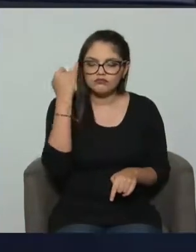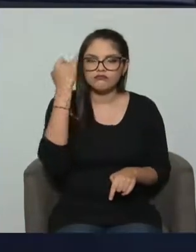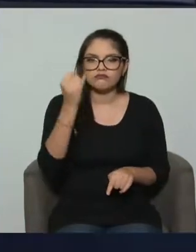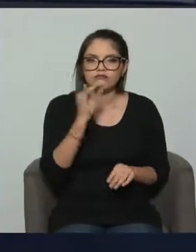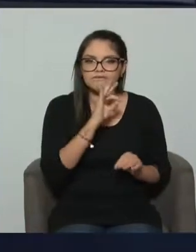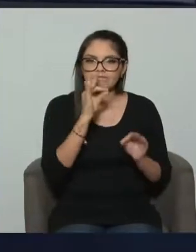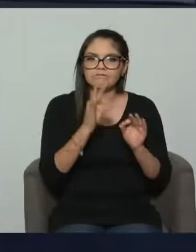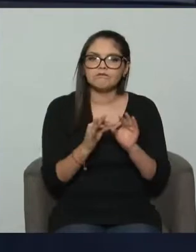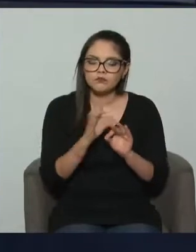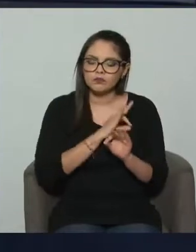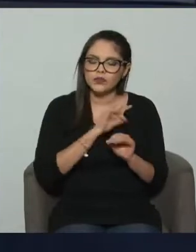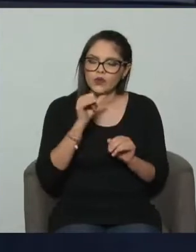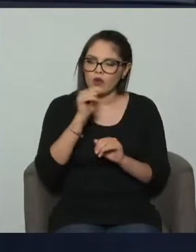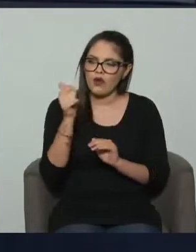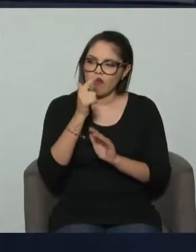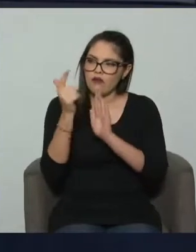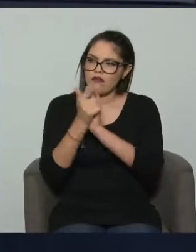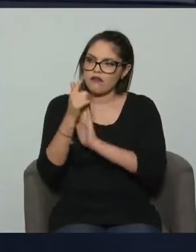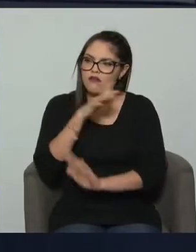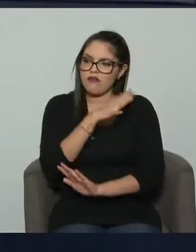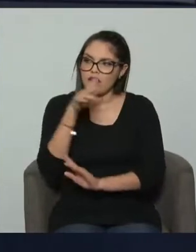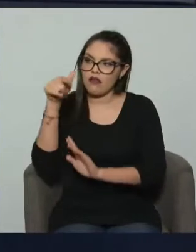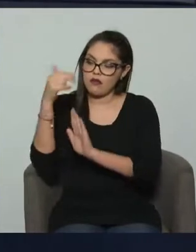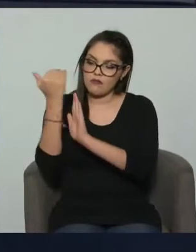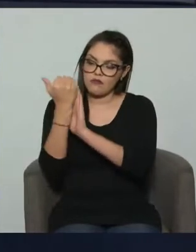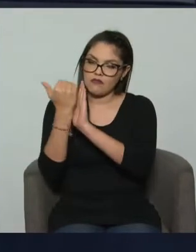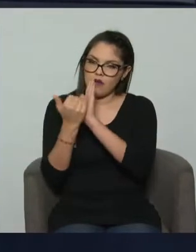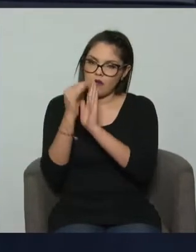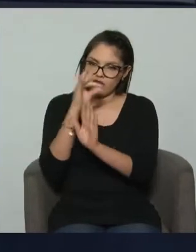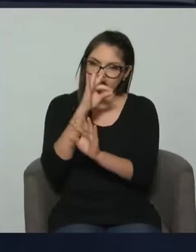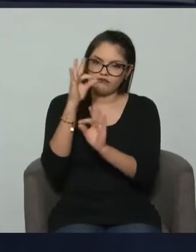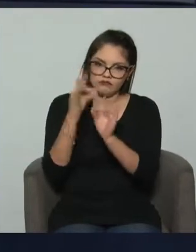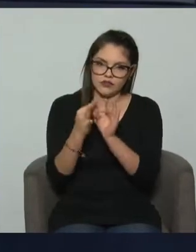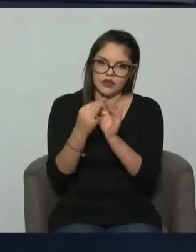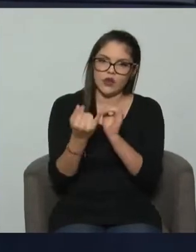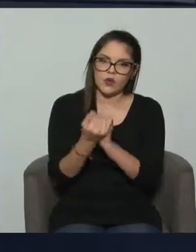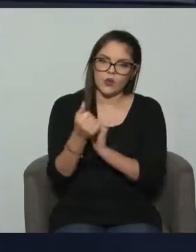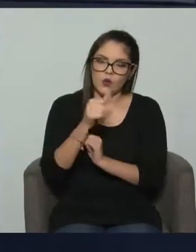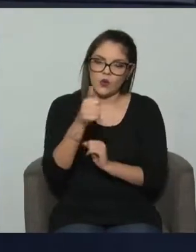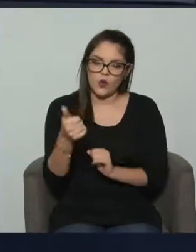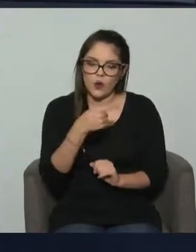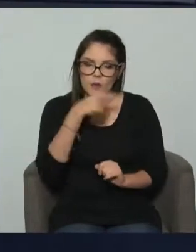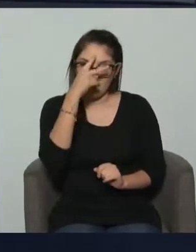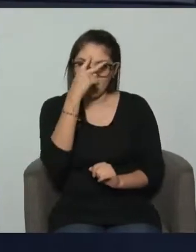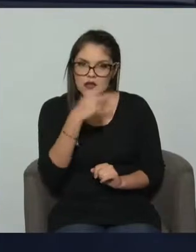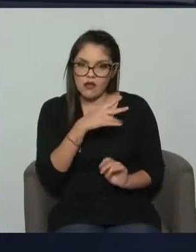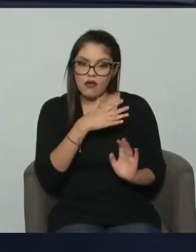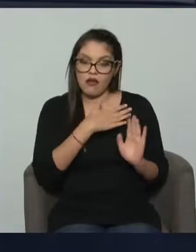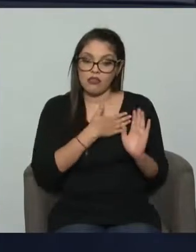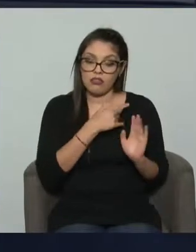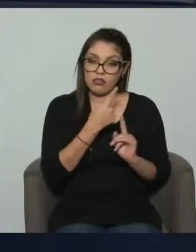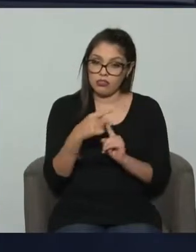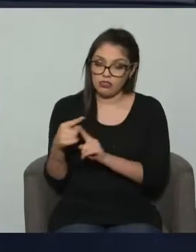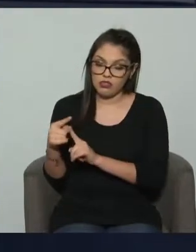los requerimientos que da nuestra ley general y también los compromisos que tiene México como país. Entonces creo que